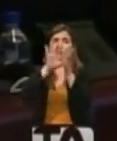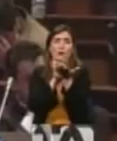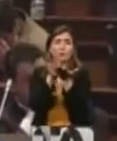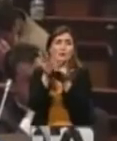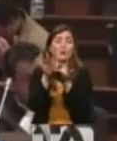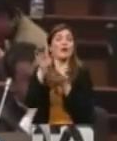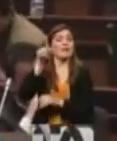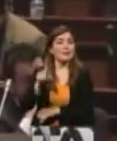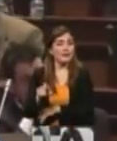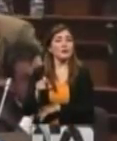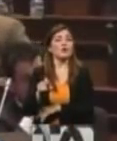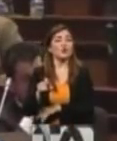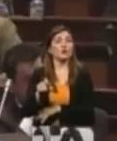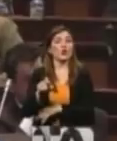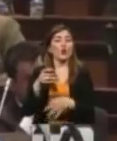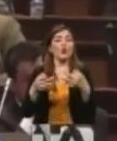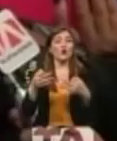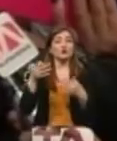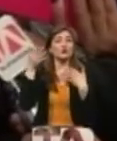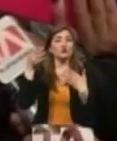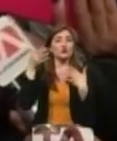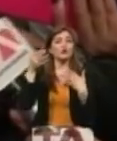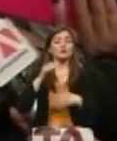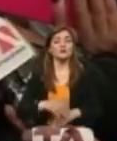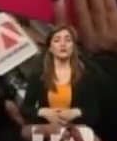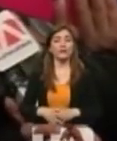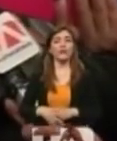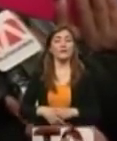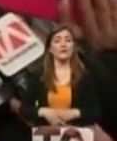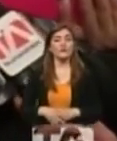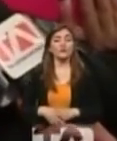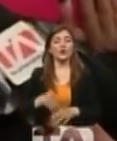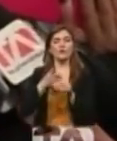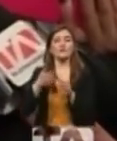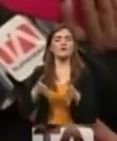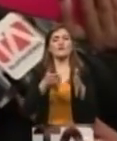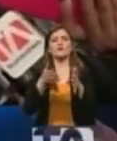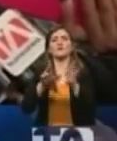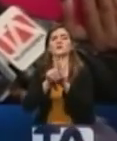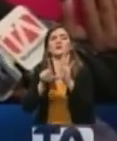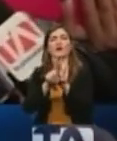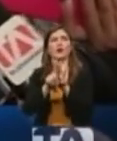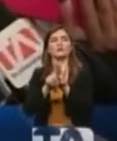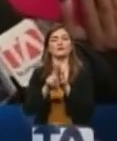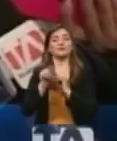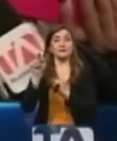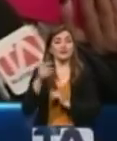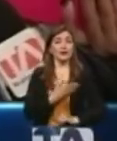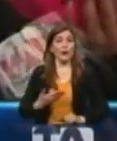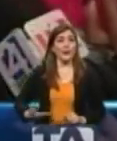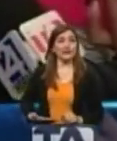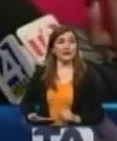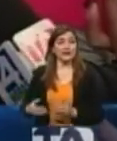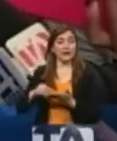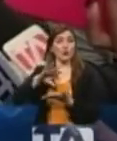pero que se deberá seguir un mini juicio político. El único camino idóneo y legal es el de cesarlo de la